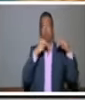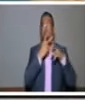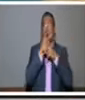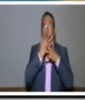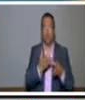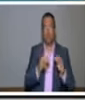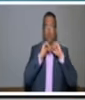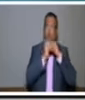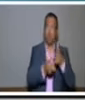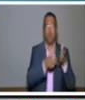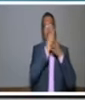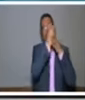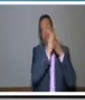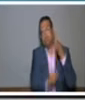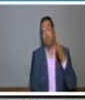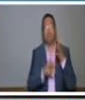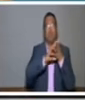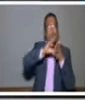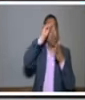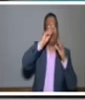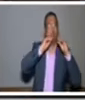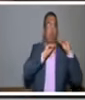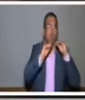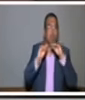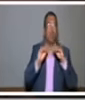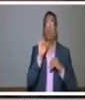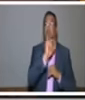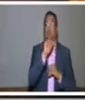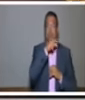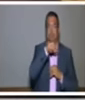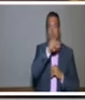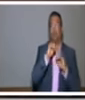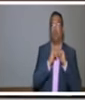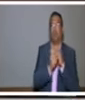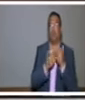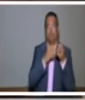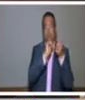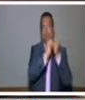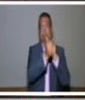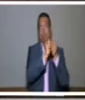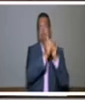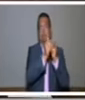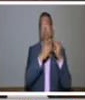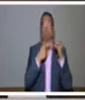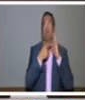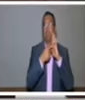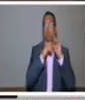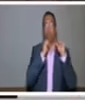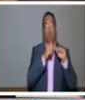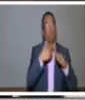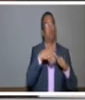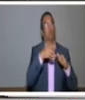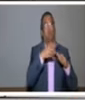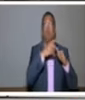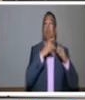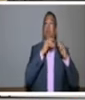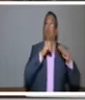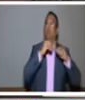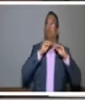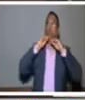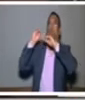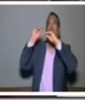inducción al proceso de enseñanza-aprendizaje, aumentando los requisitos para que los maestros puedan enseñar a niveles internacionales. En Puerto Rico seguimos